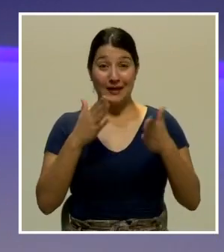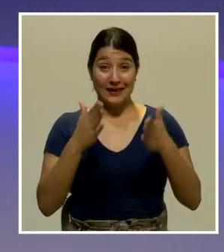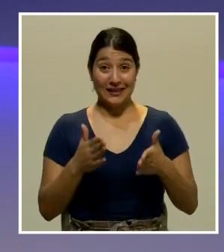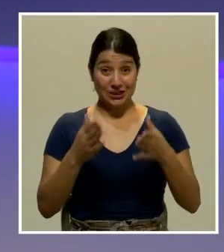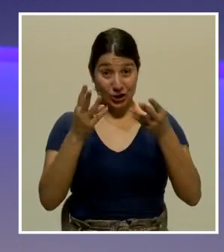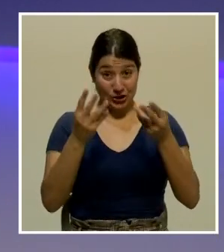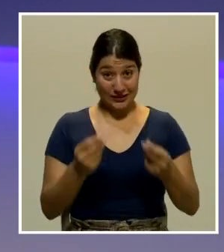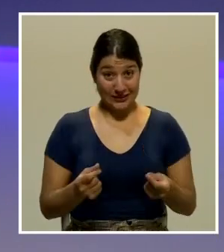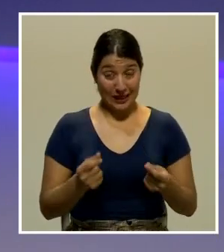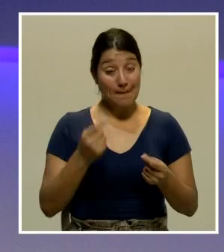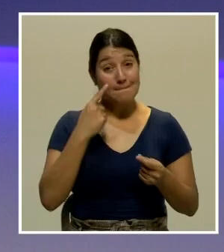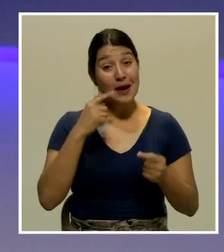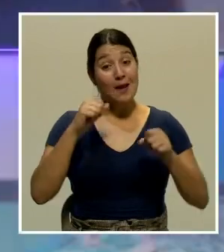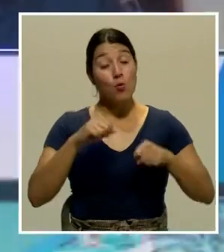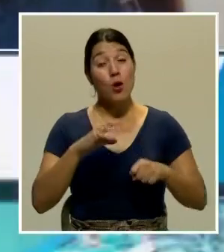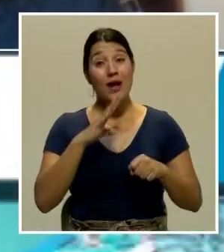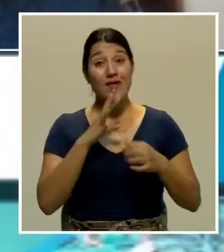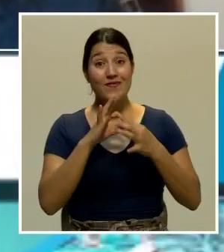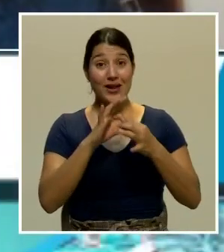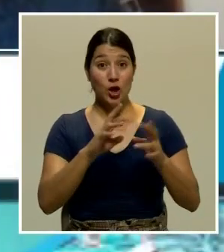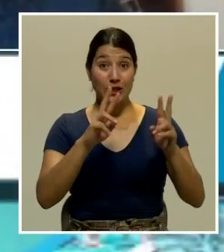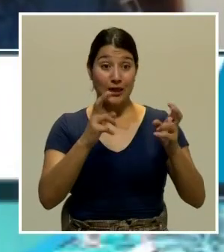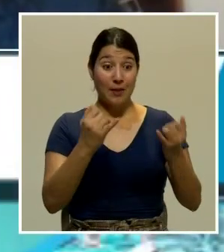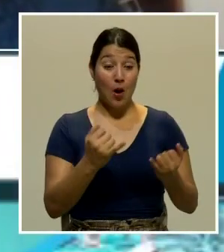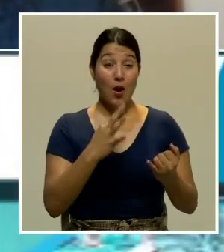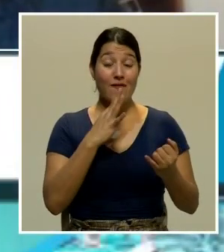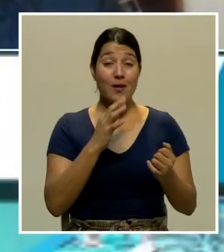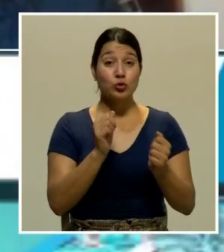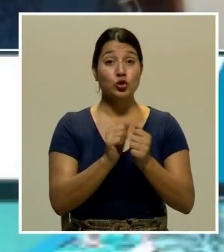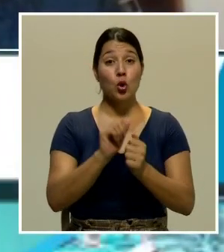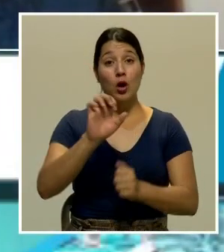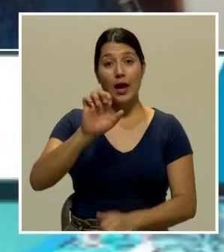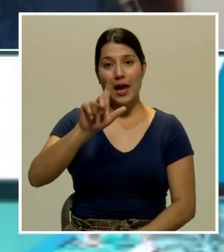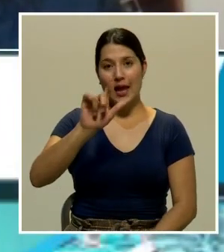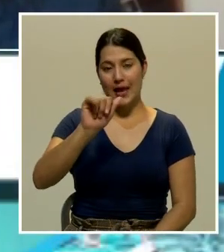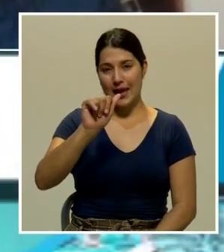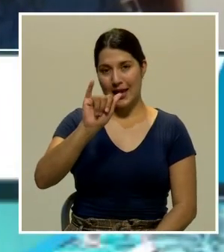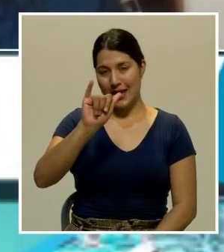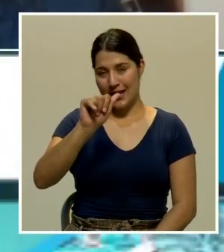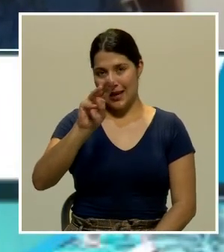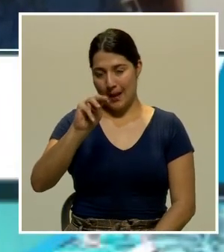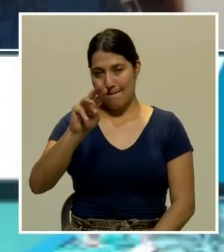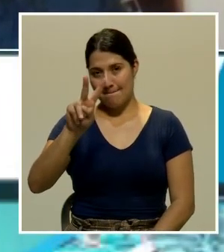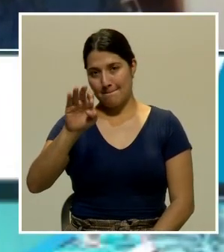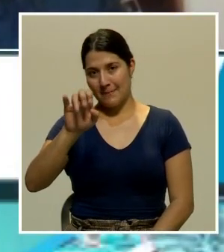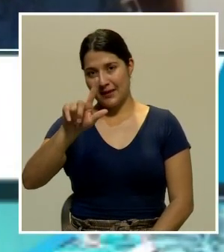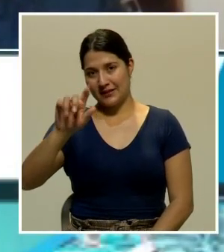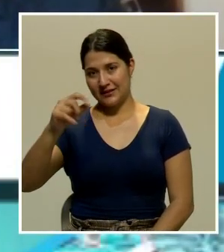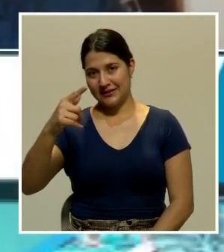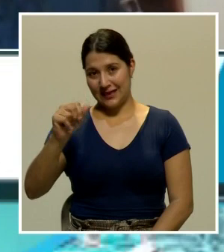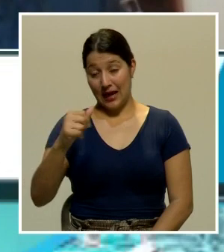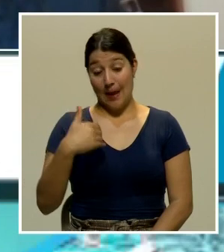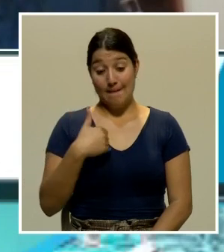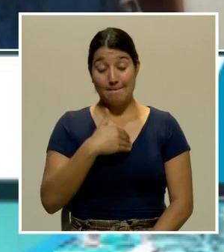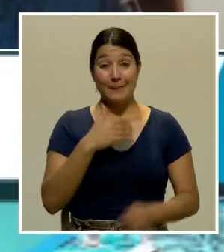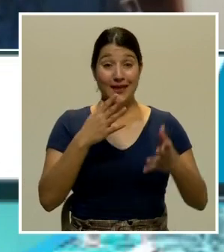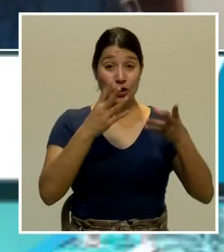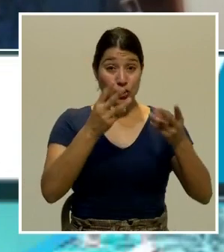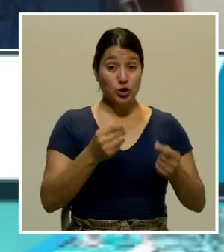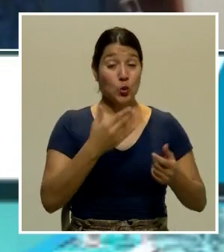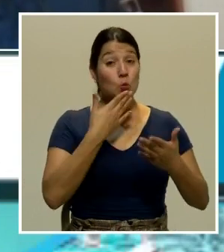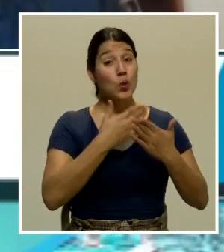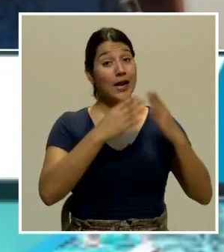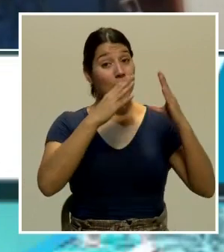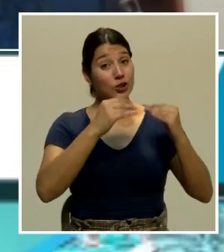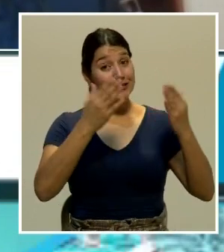de estos temas, vamos a conversar ahora con don Elian Villegas, ministro de Hacienda. Buenas noches, don Elian, bienvenido al set de Costa